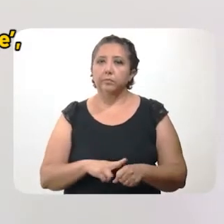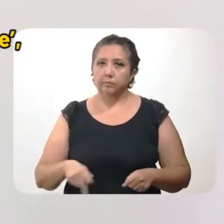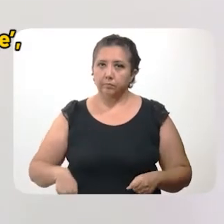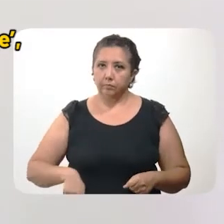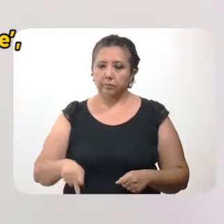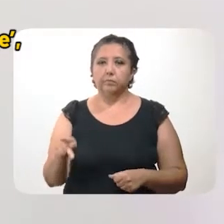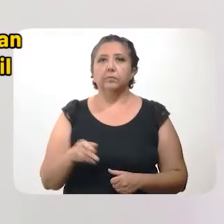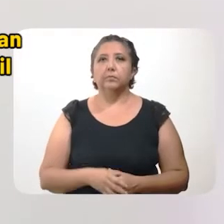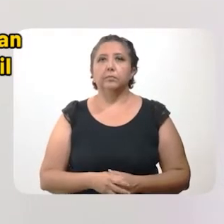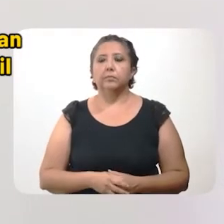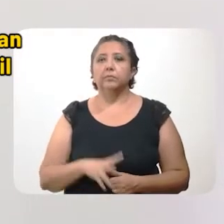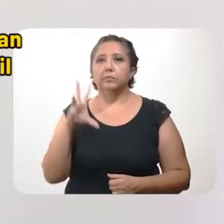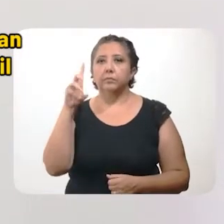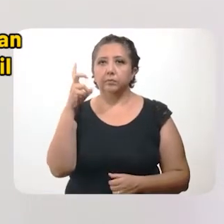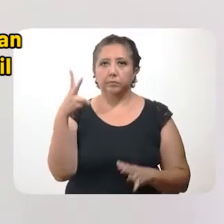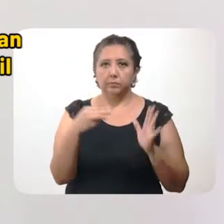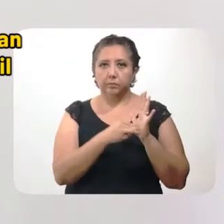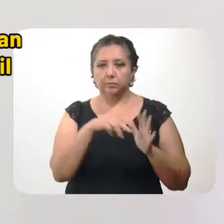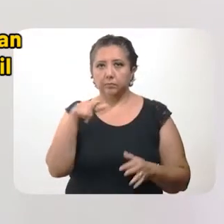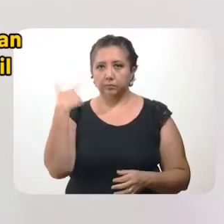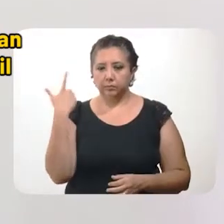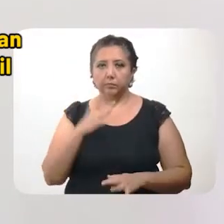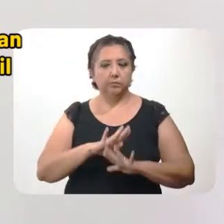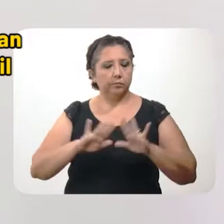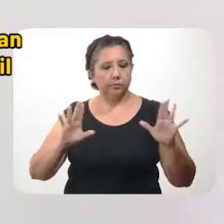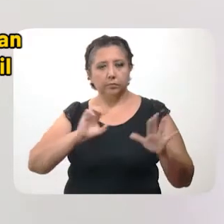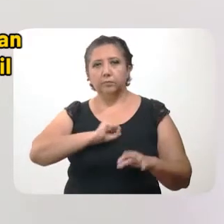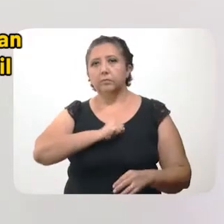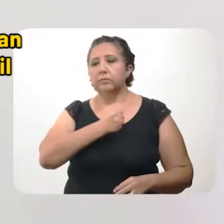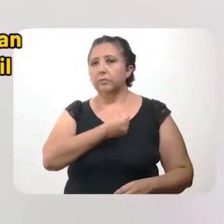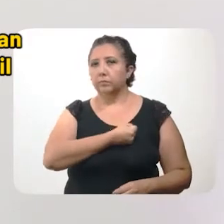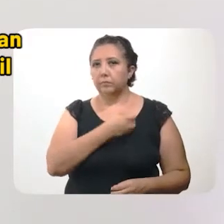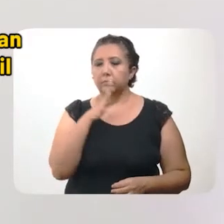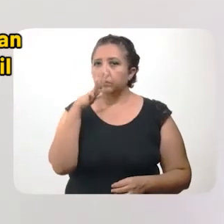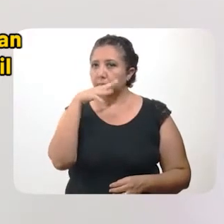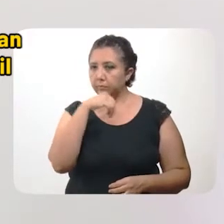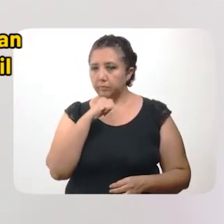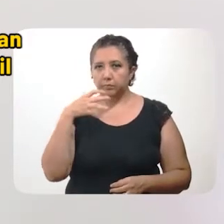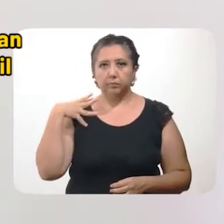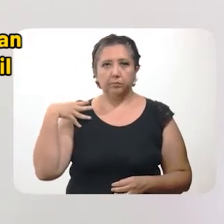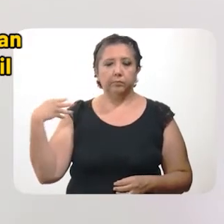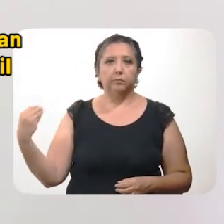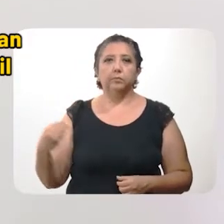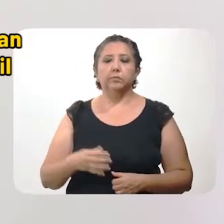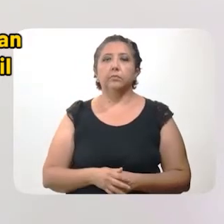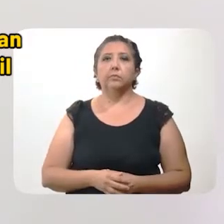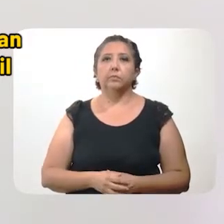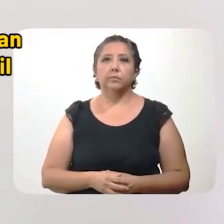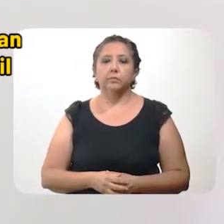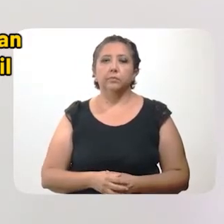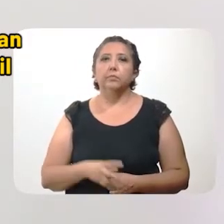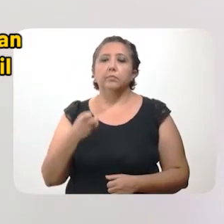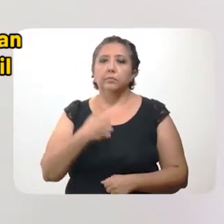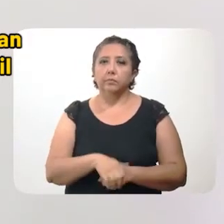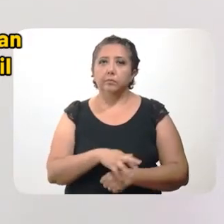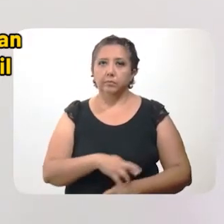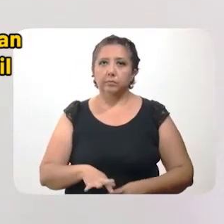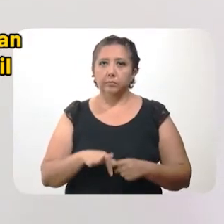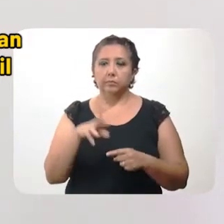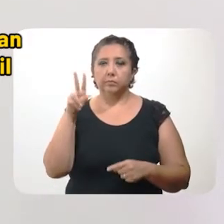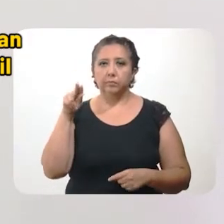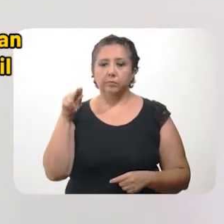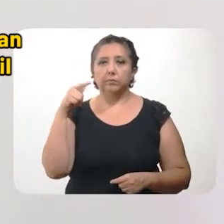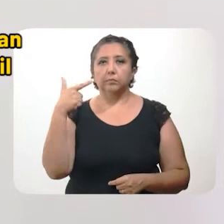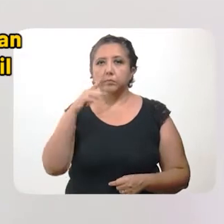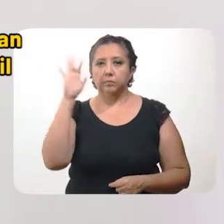hospitales públicos. 32.012 pacientes ya se recuperaron, no presentan síntomas ni pueden contagiar. Esta cifra representa